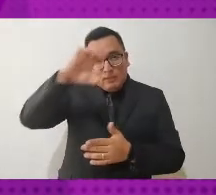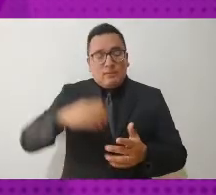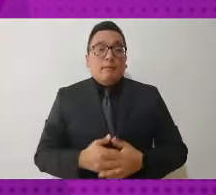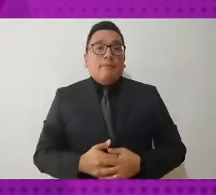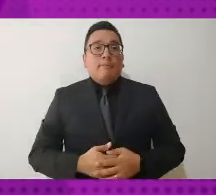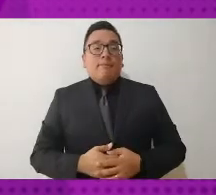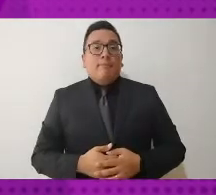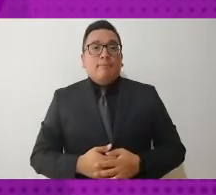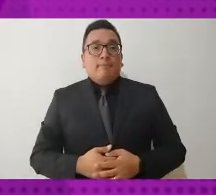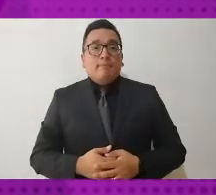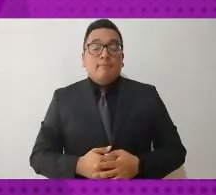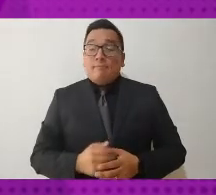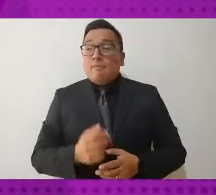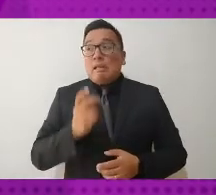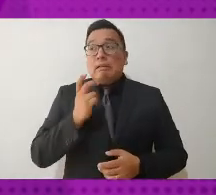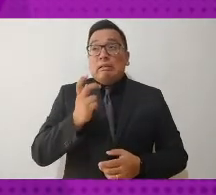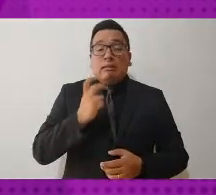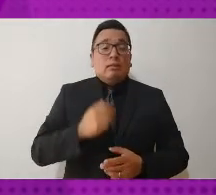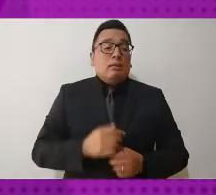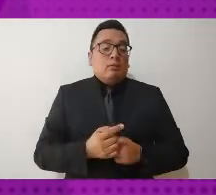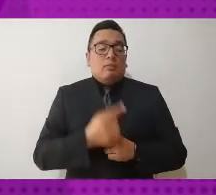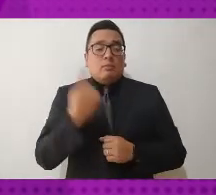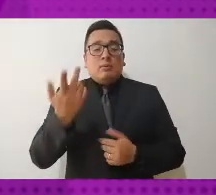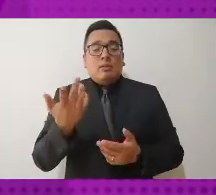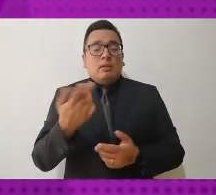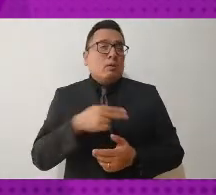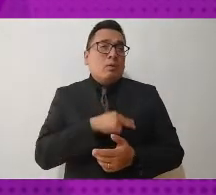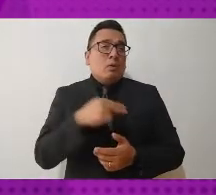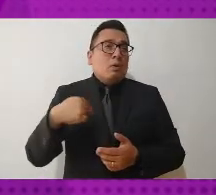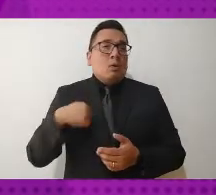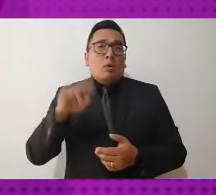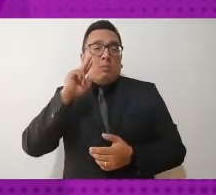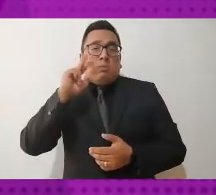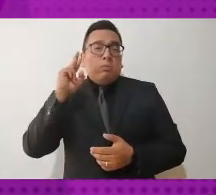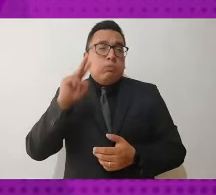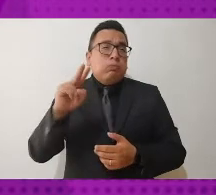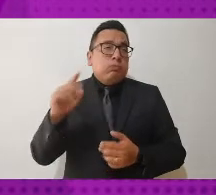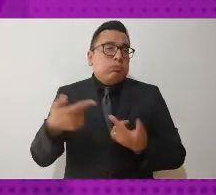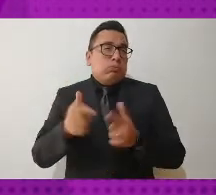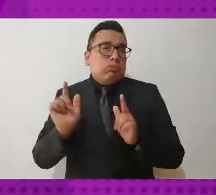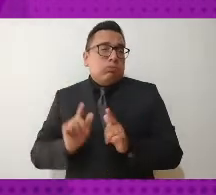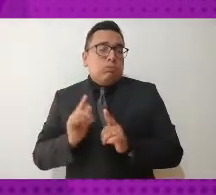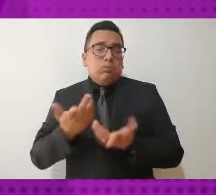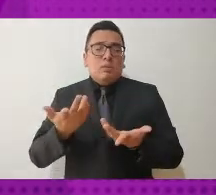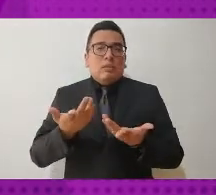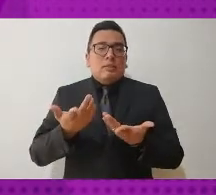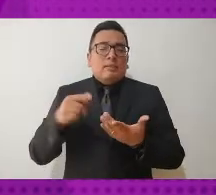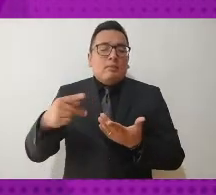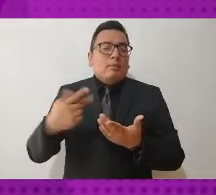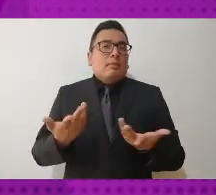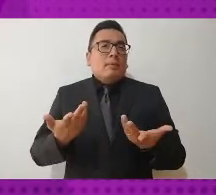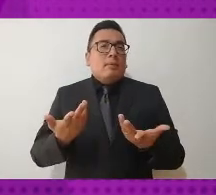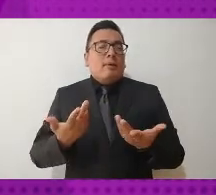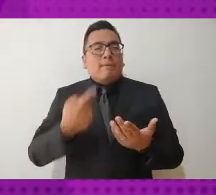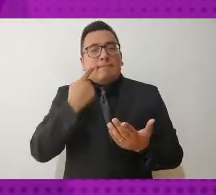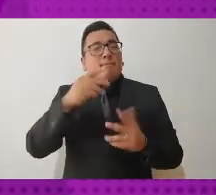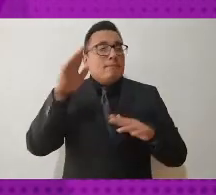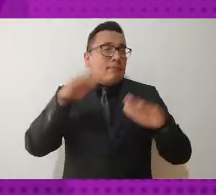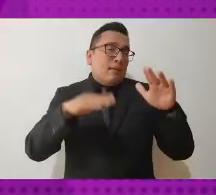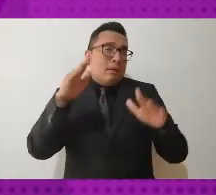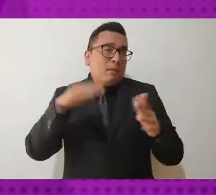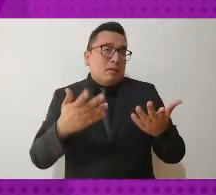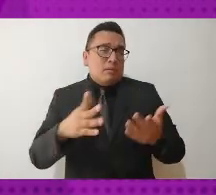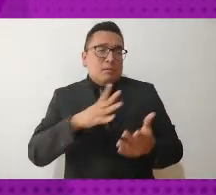Sí justamente porque en una gran parte lo que hemos estado viendo desde la diversidad es que en algunos casos por ejemplo